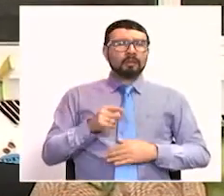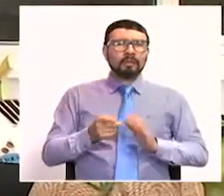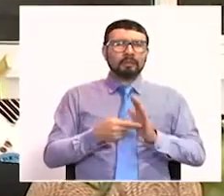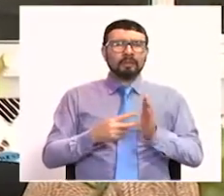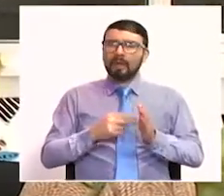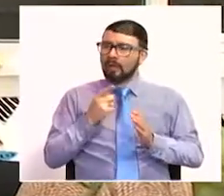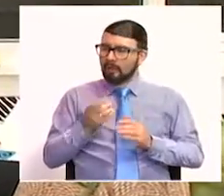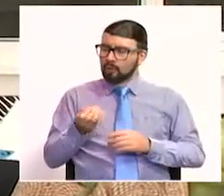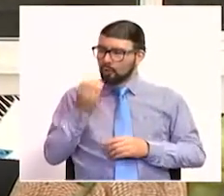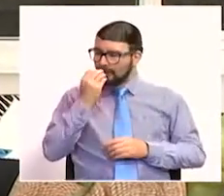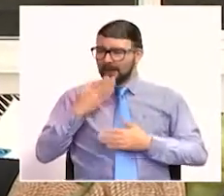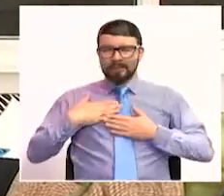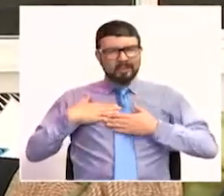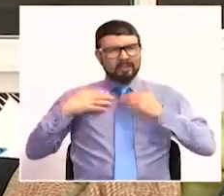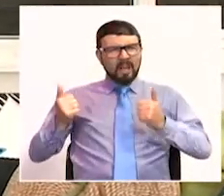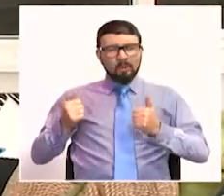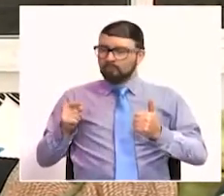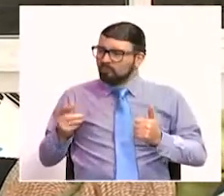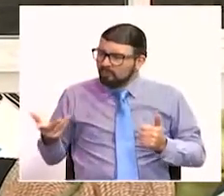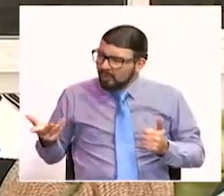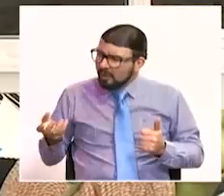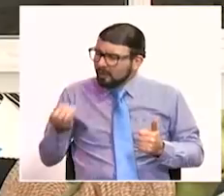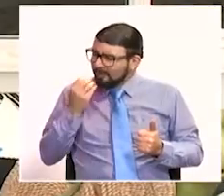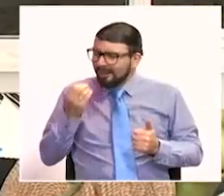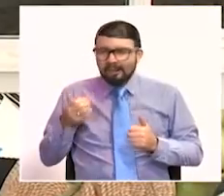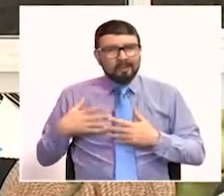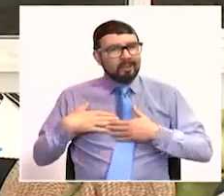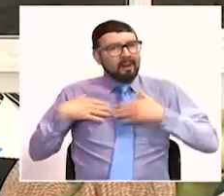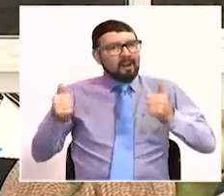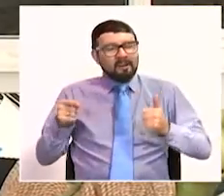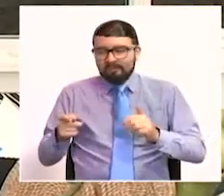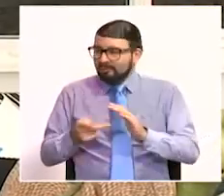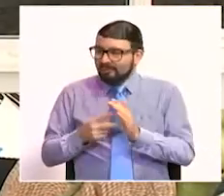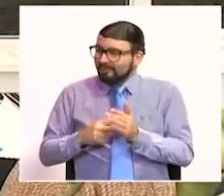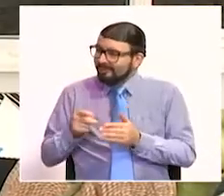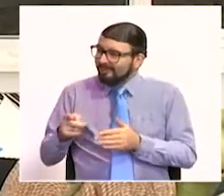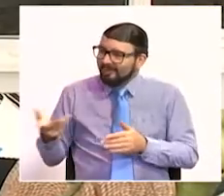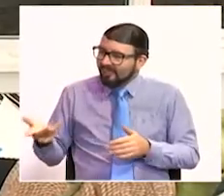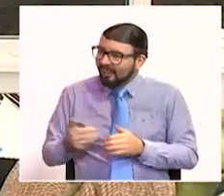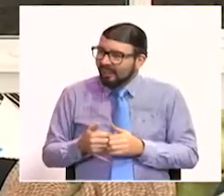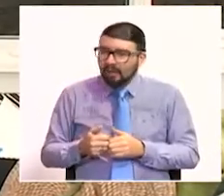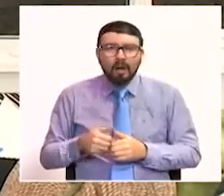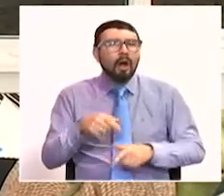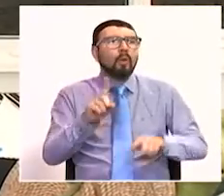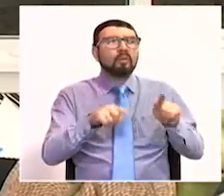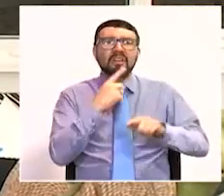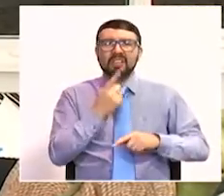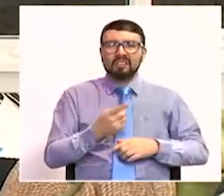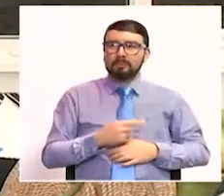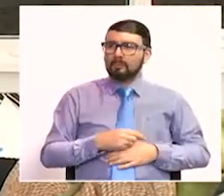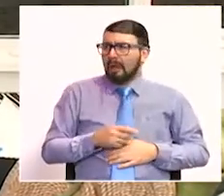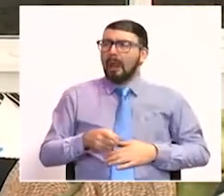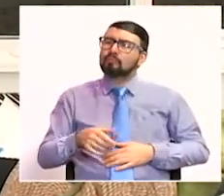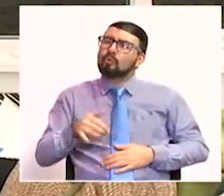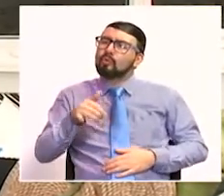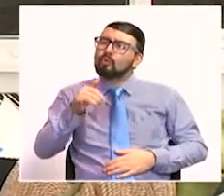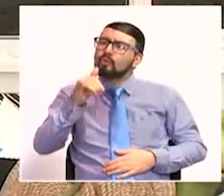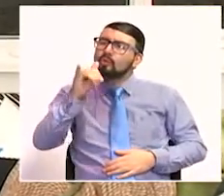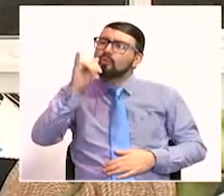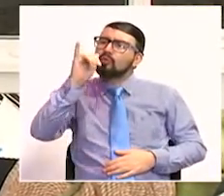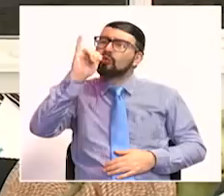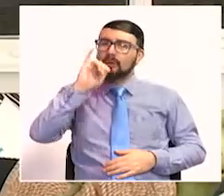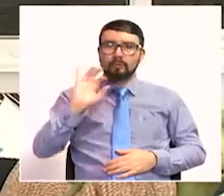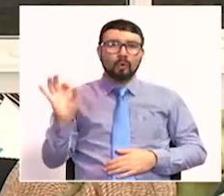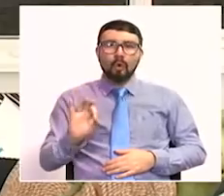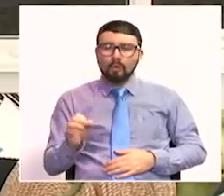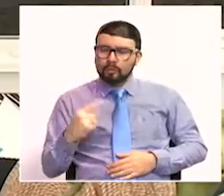alimento saludable. Para muchos un alimento saludable puede ser consumir gaseosa y jugos con